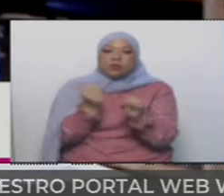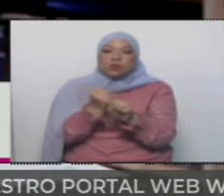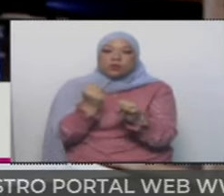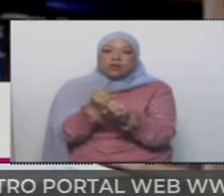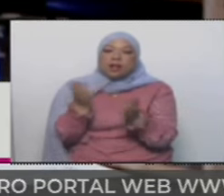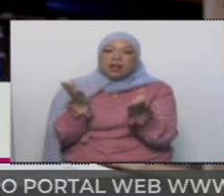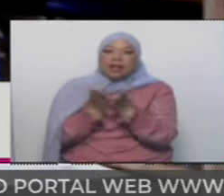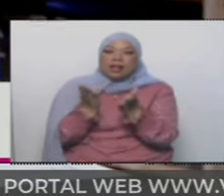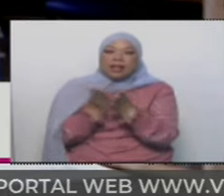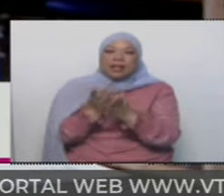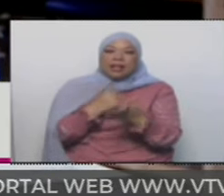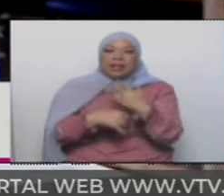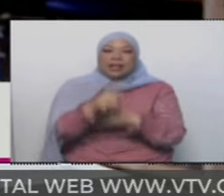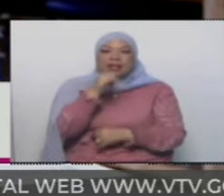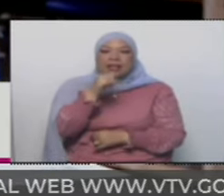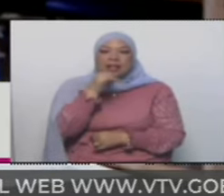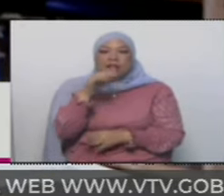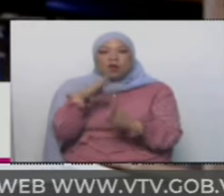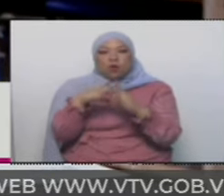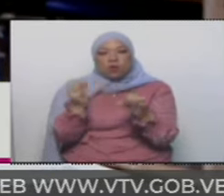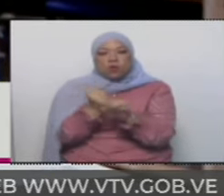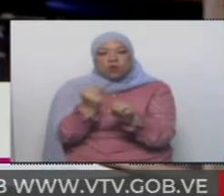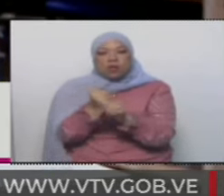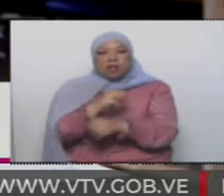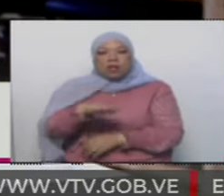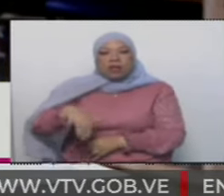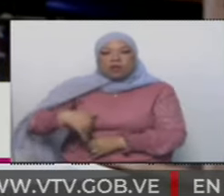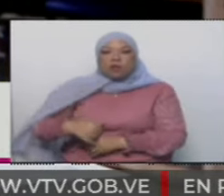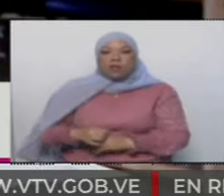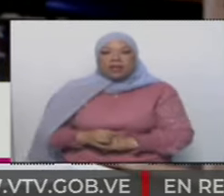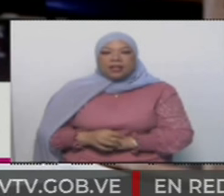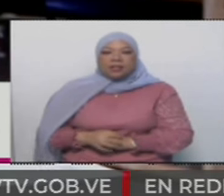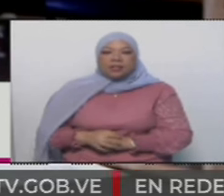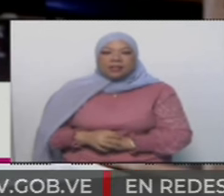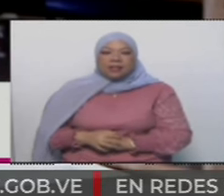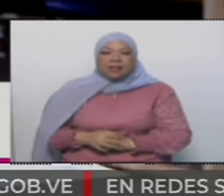los liceos y en todas las universidades.